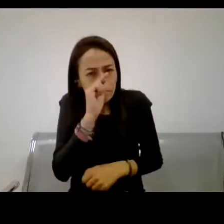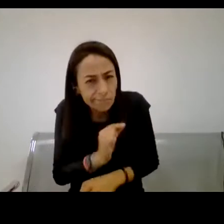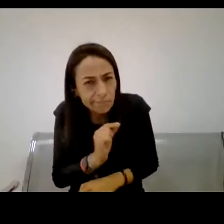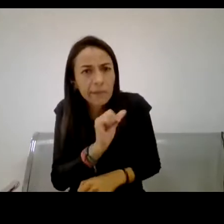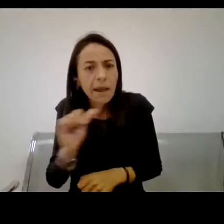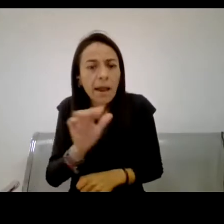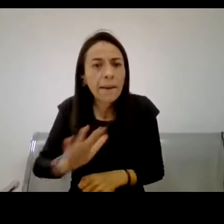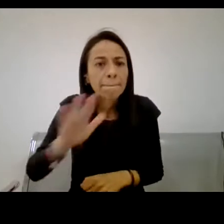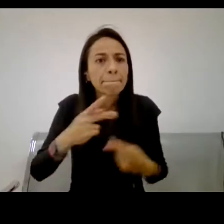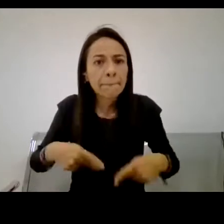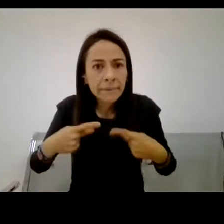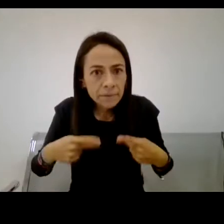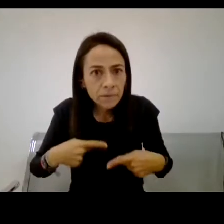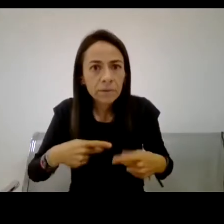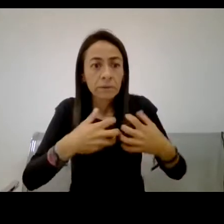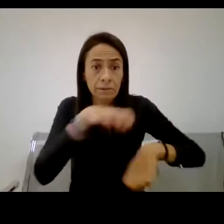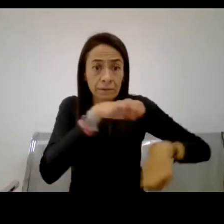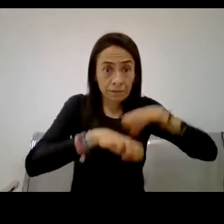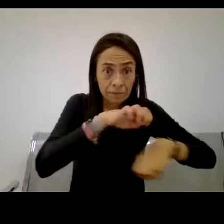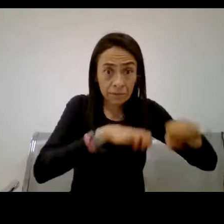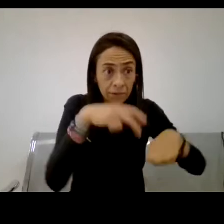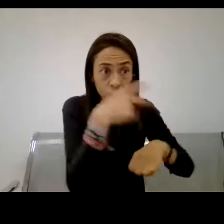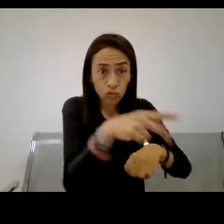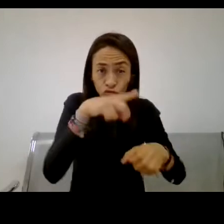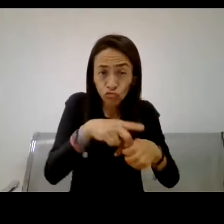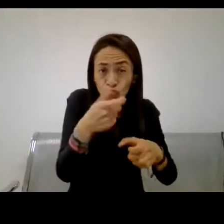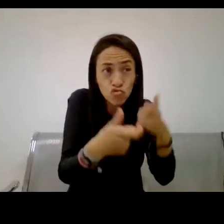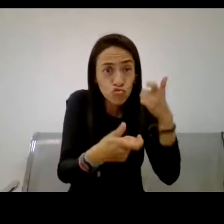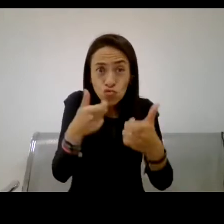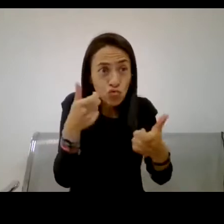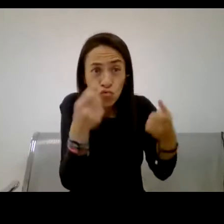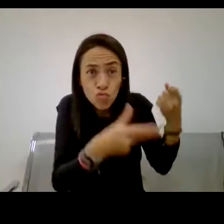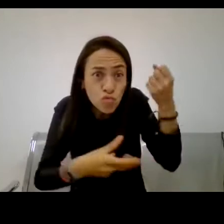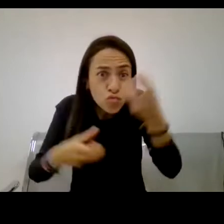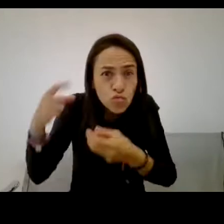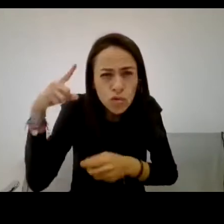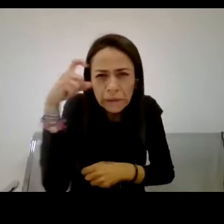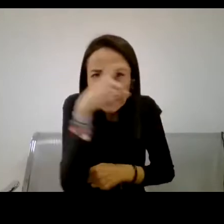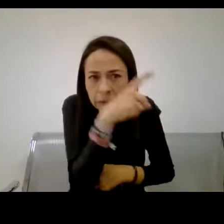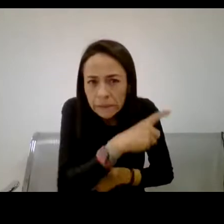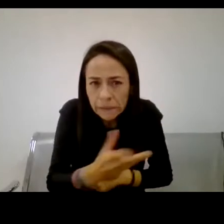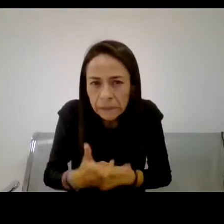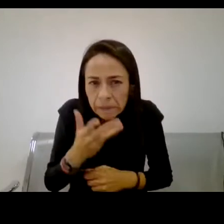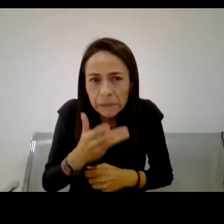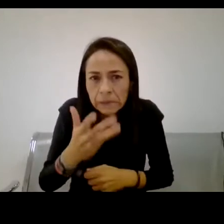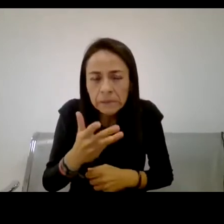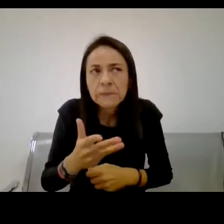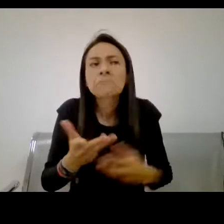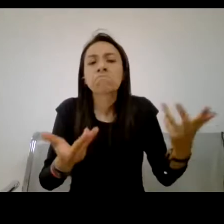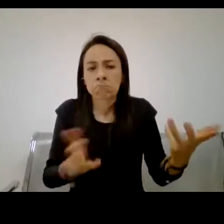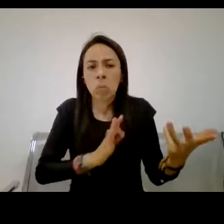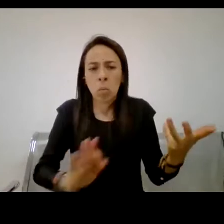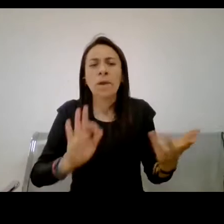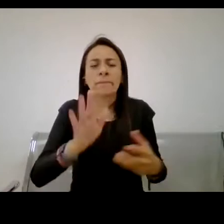morales. Sí, sí puede tener este siguiente paso. En una conferencia